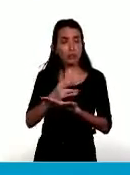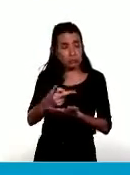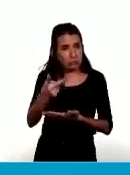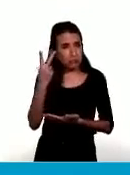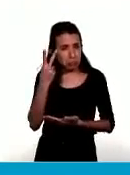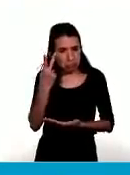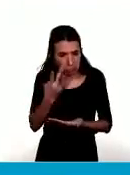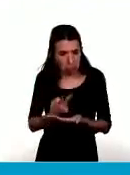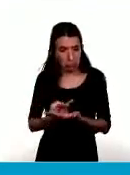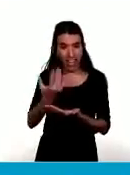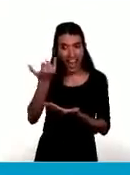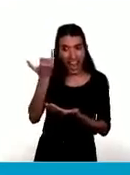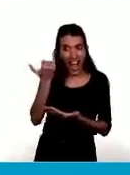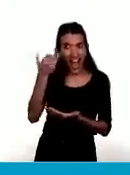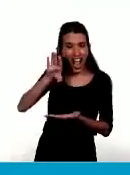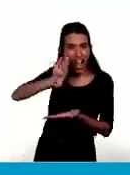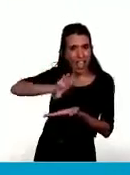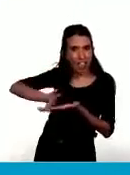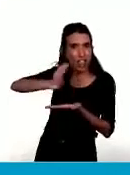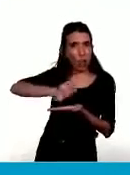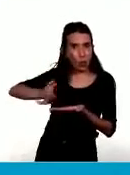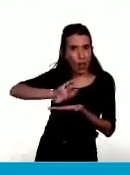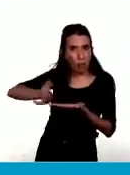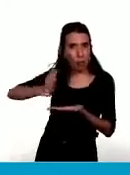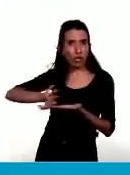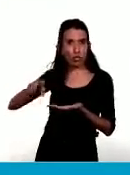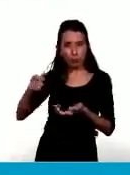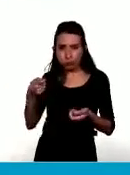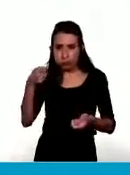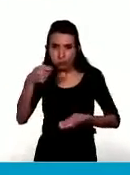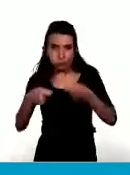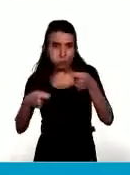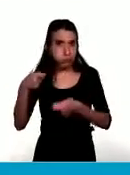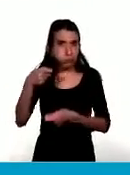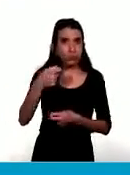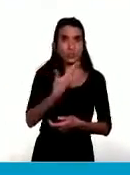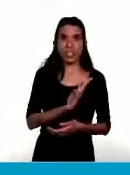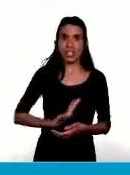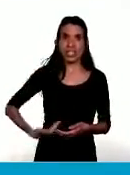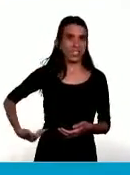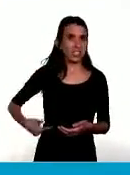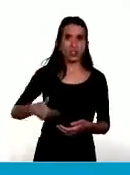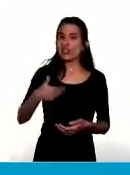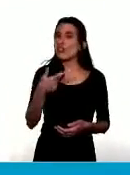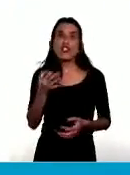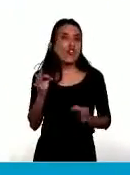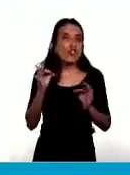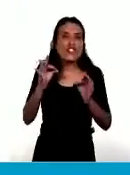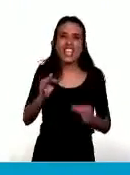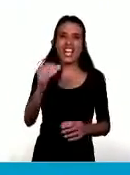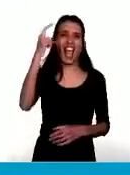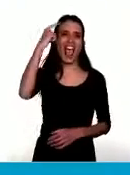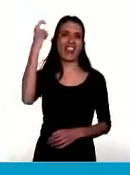ese endeudamiento que ha solicitado el gobernador, no llega al 10%.